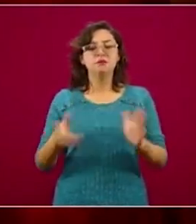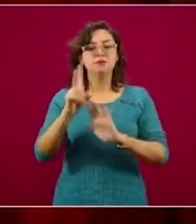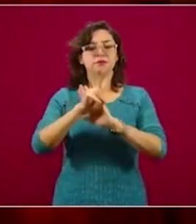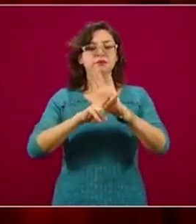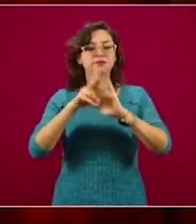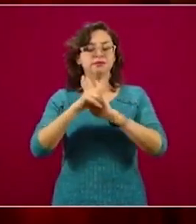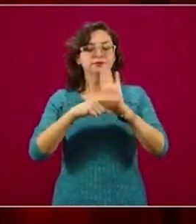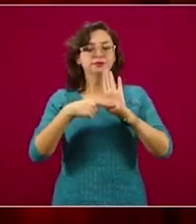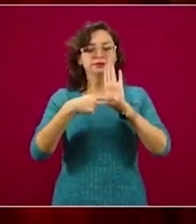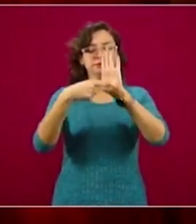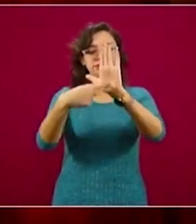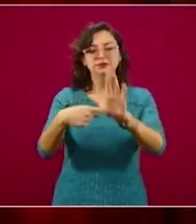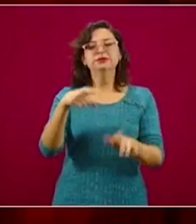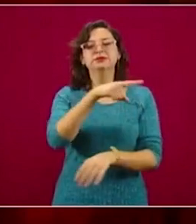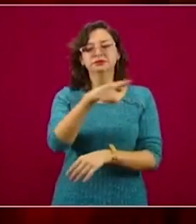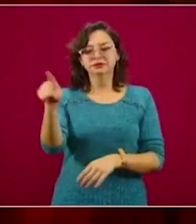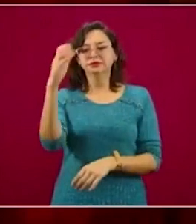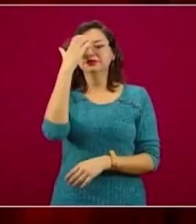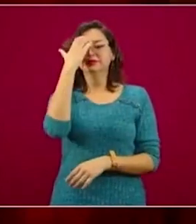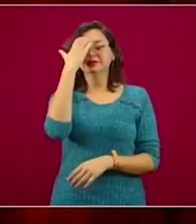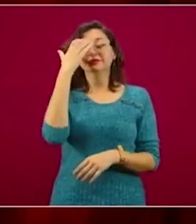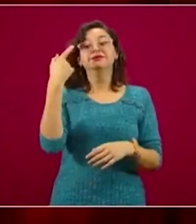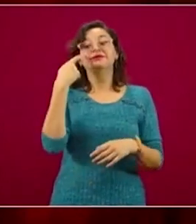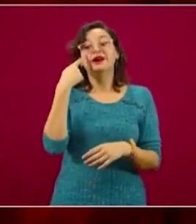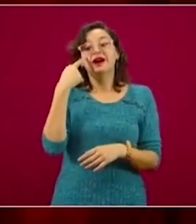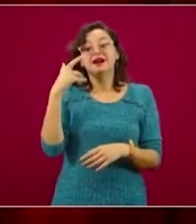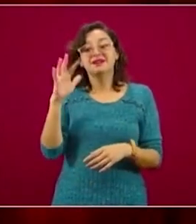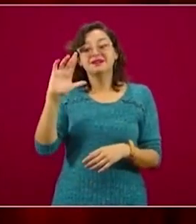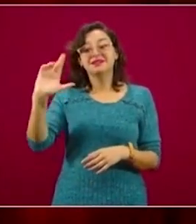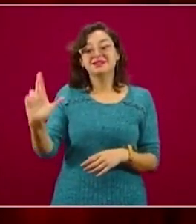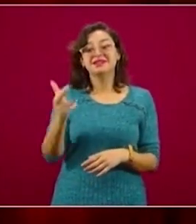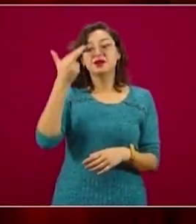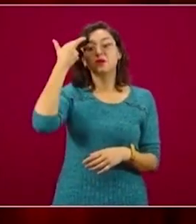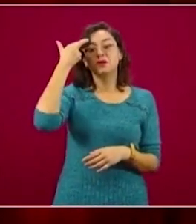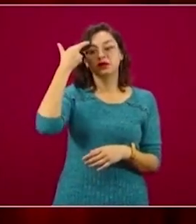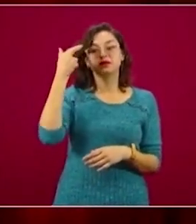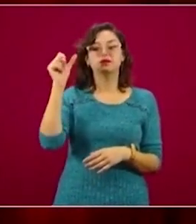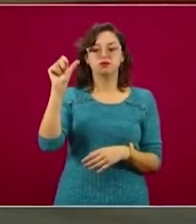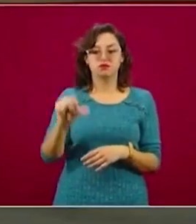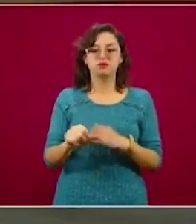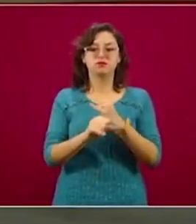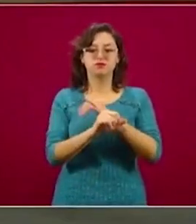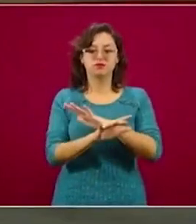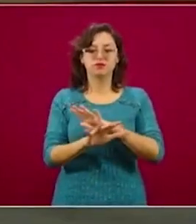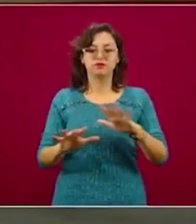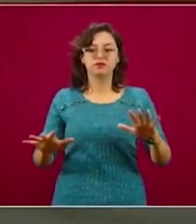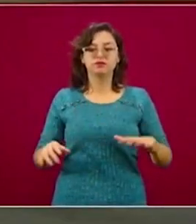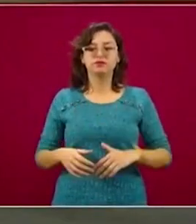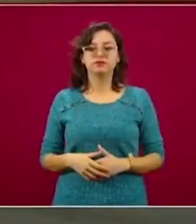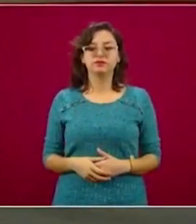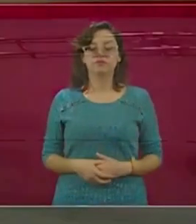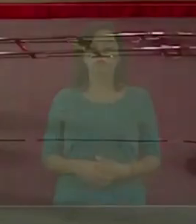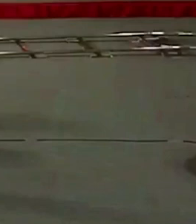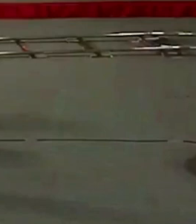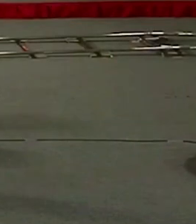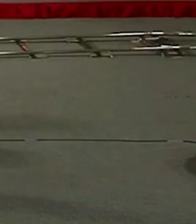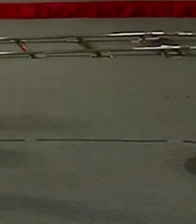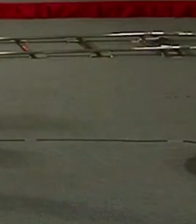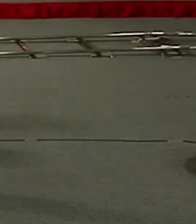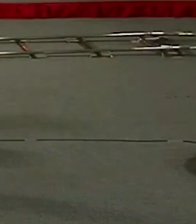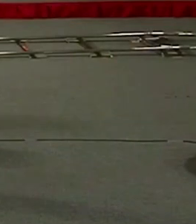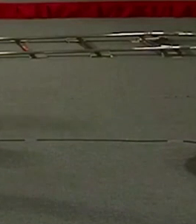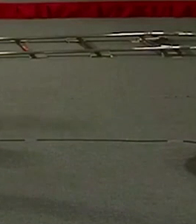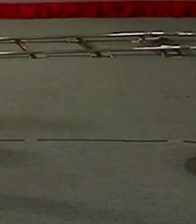que muchos de ustedes conocen, pero a ver si se acuerdan por un tema que queremos informar el día de hoy. Adelante, por favor.